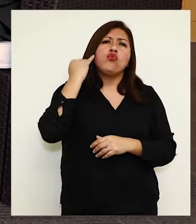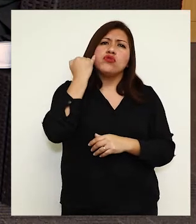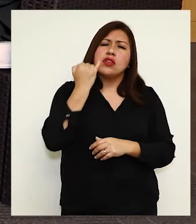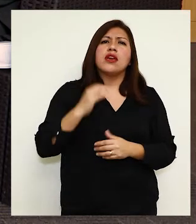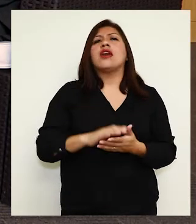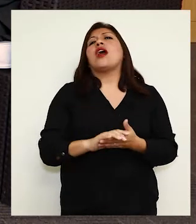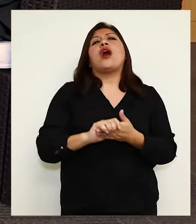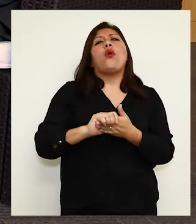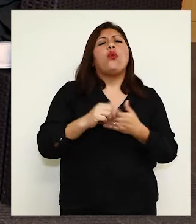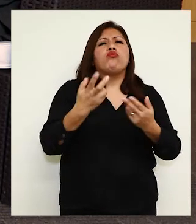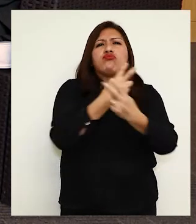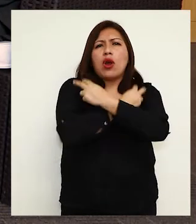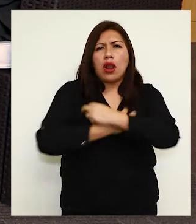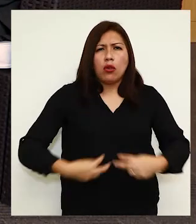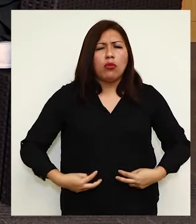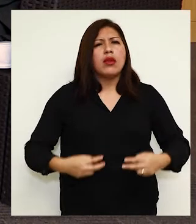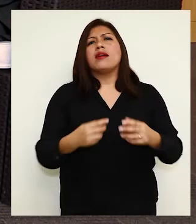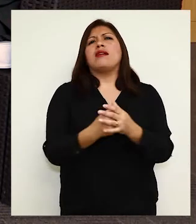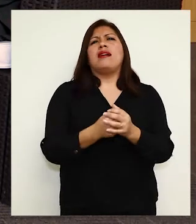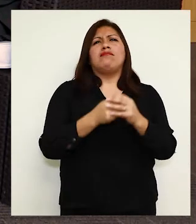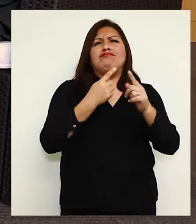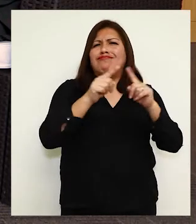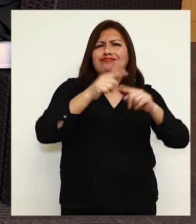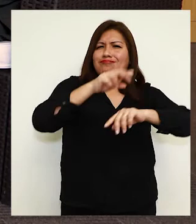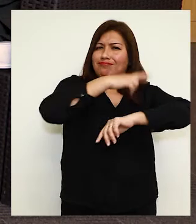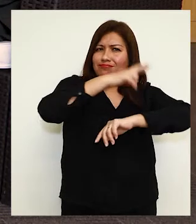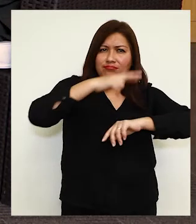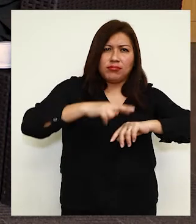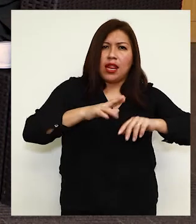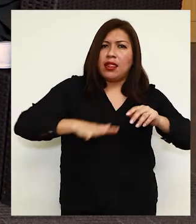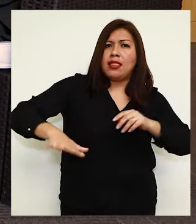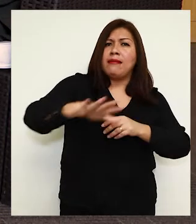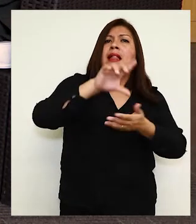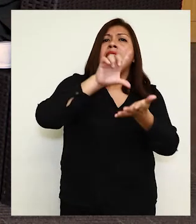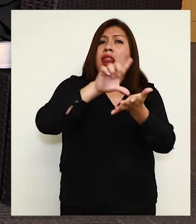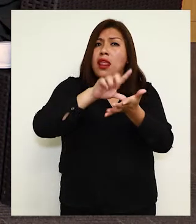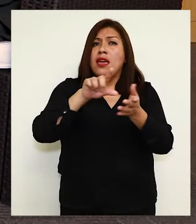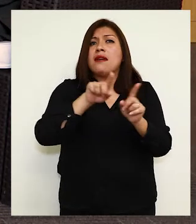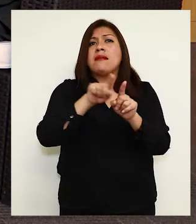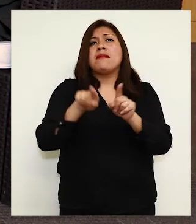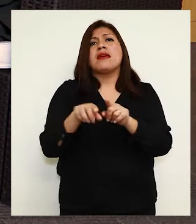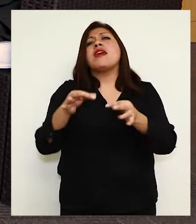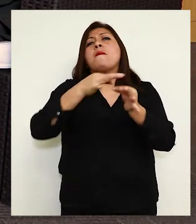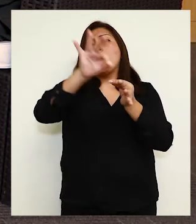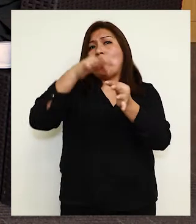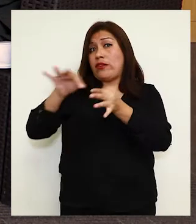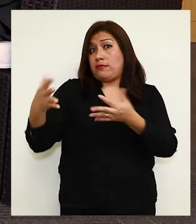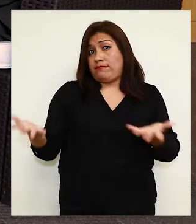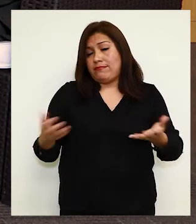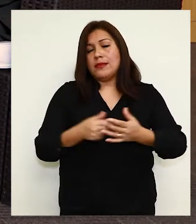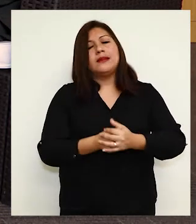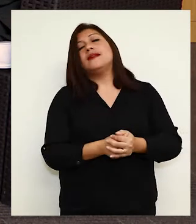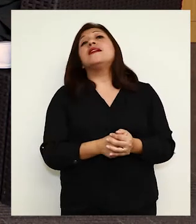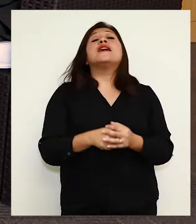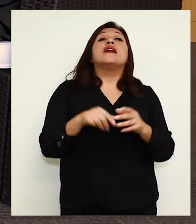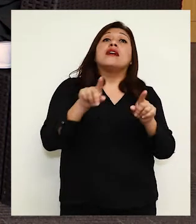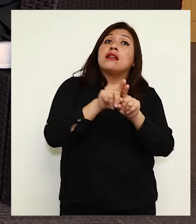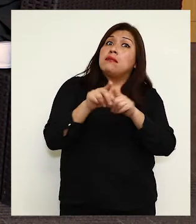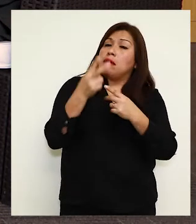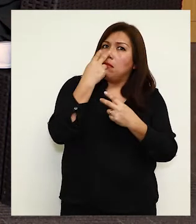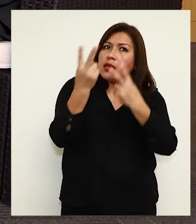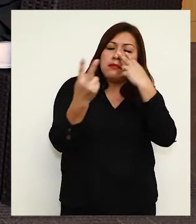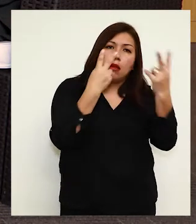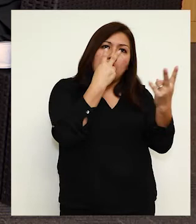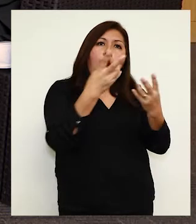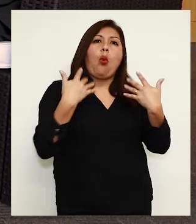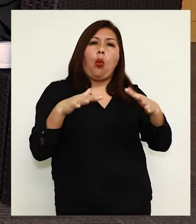Cusco, Huancavelica, en las mismas direcciones regionales a nivel de Lima provincias. Y así, de acuerdo a la